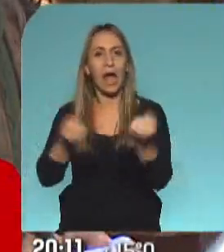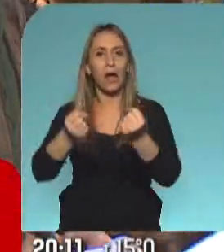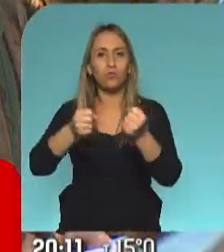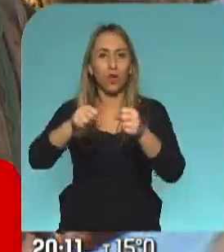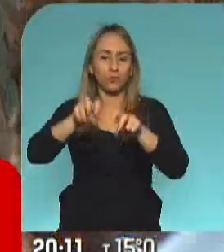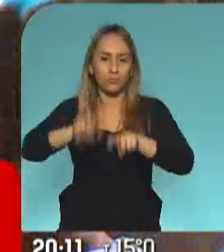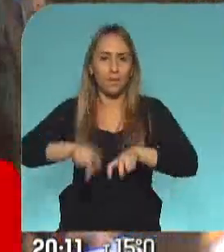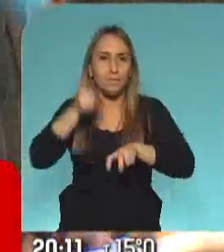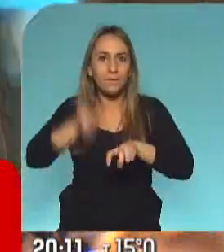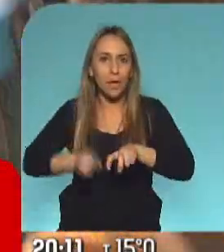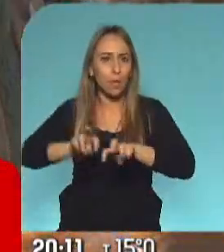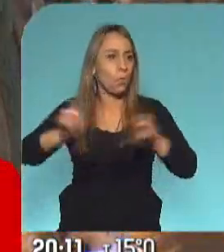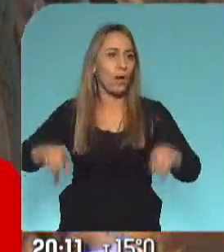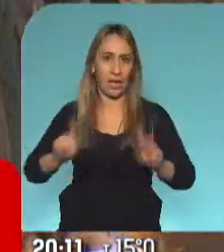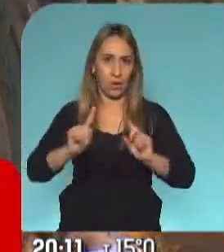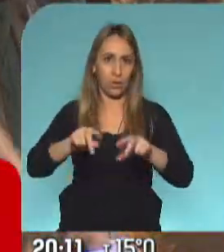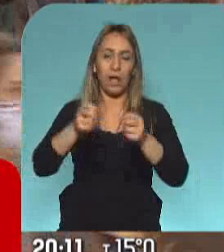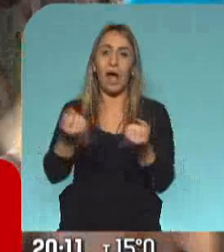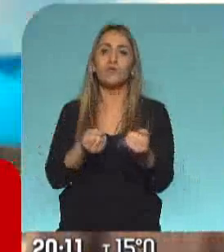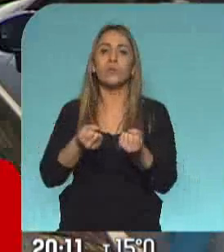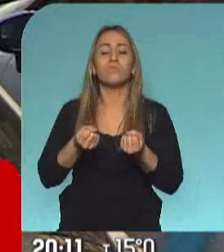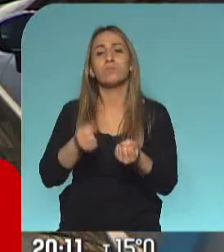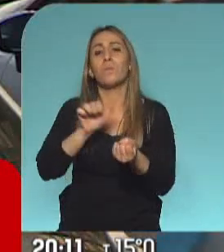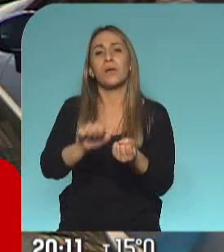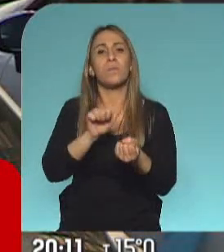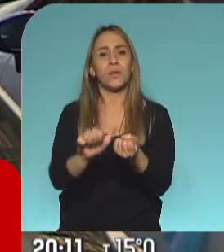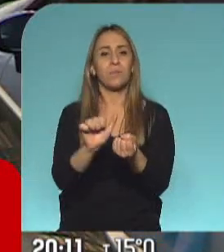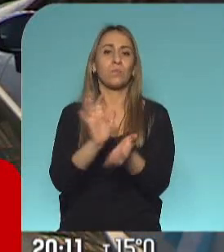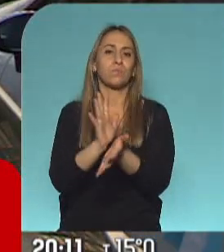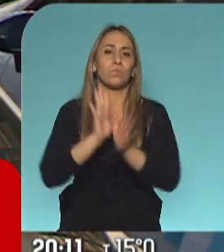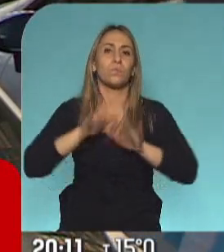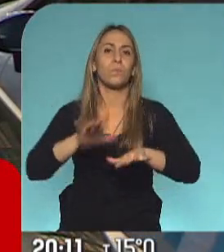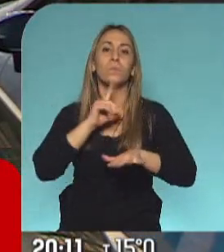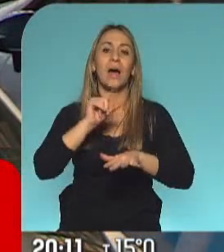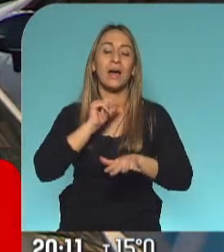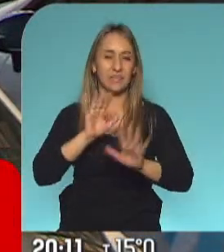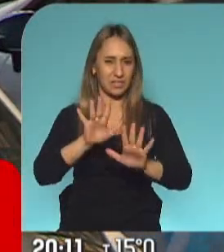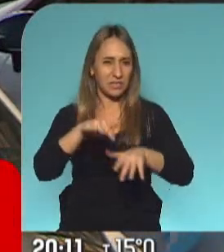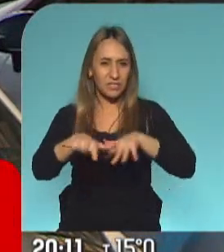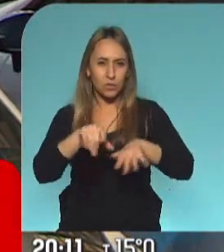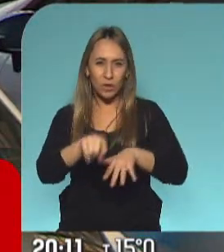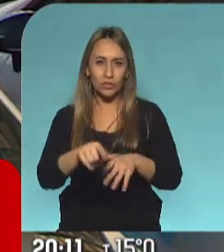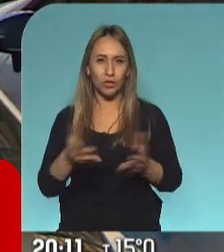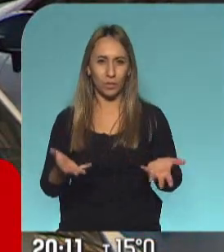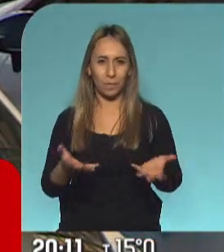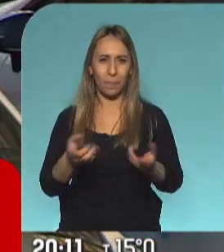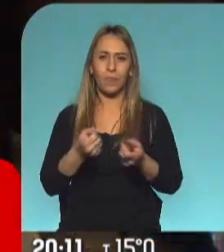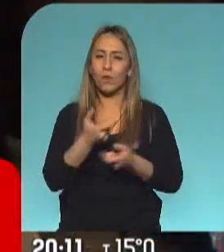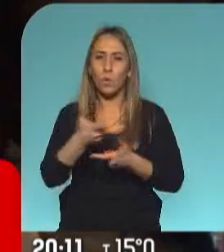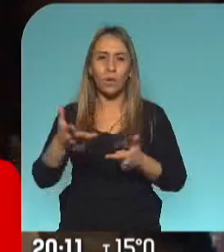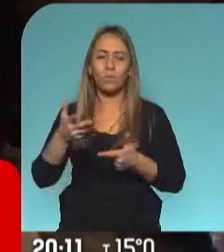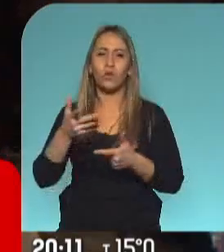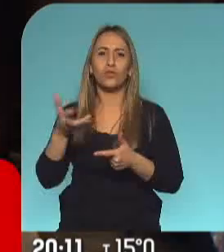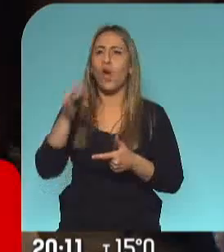esta era la gran preocupación, que mientras la Argentina cuenta día a día una cantidad de